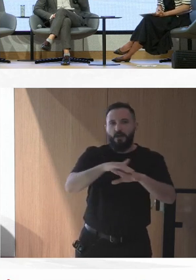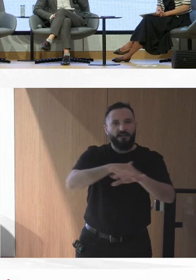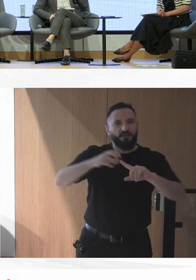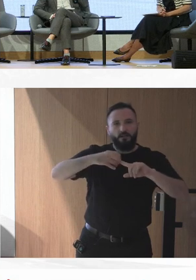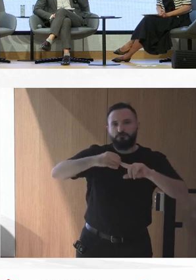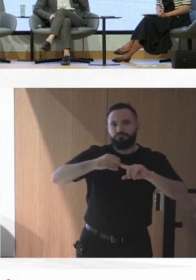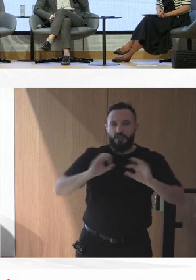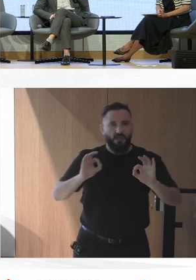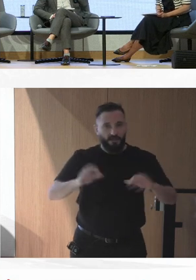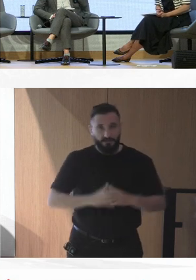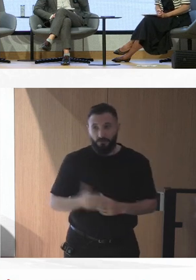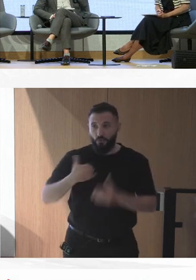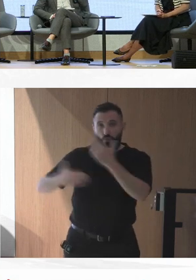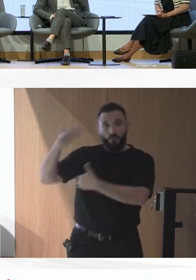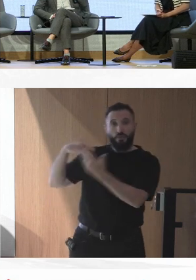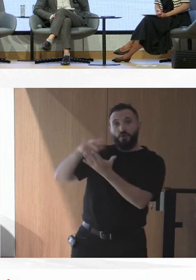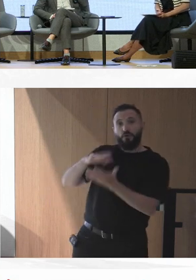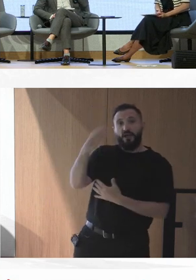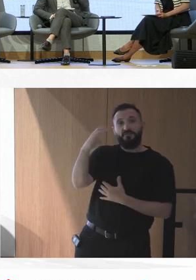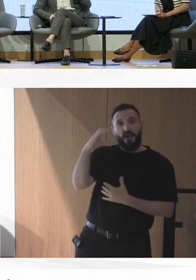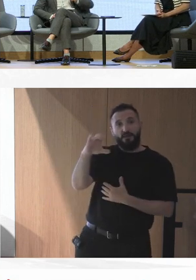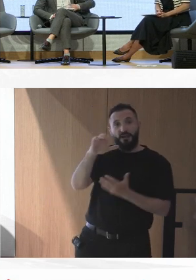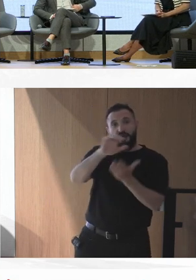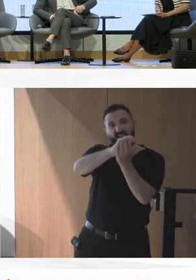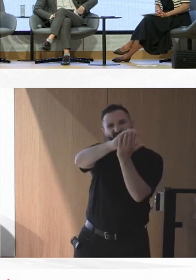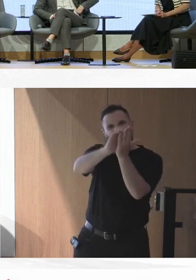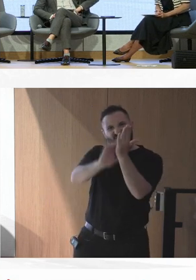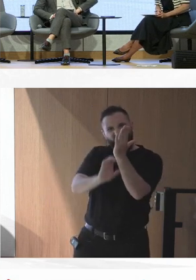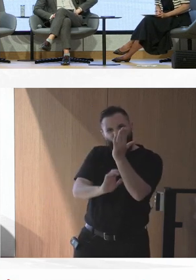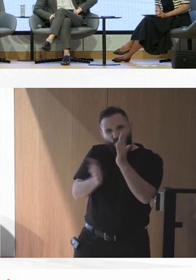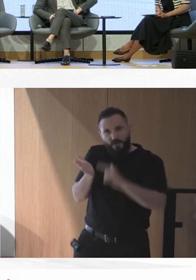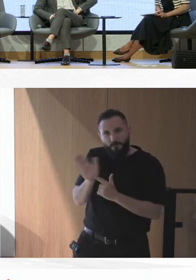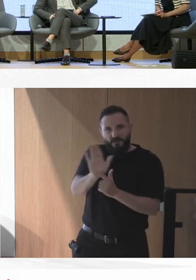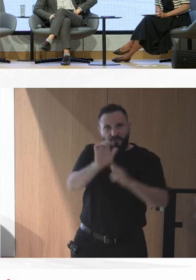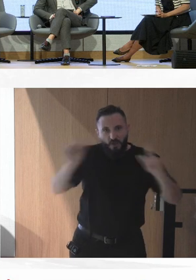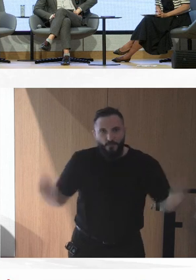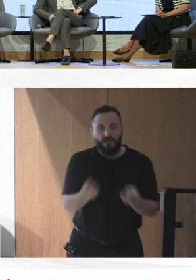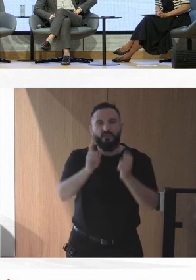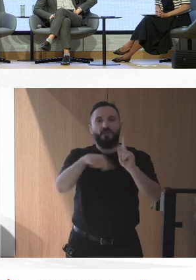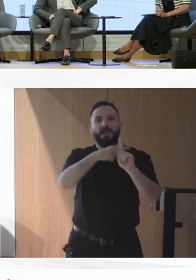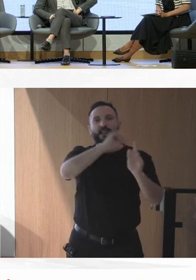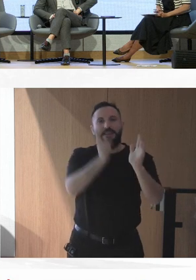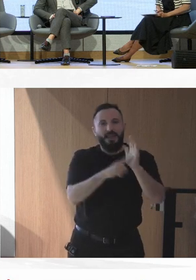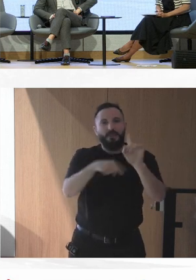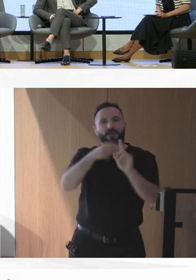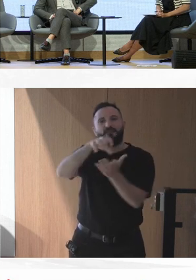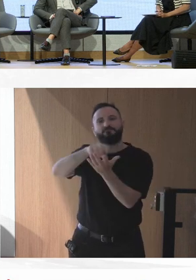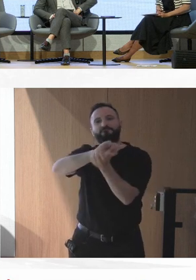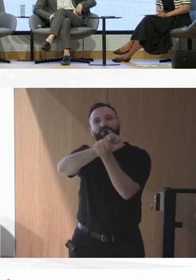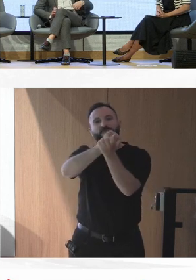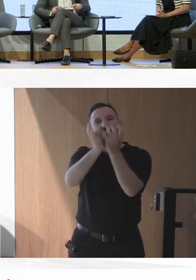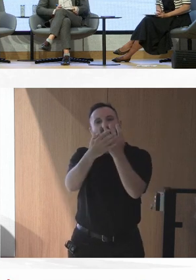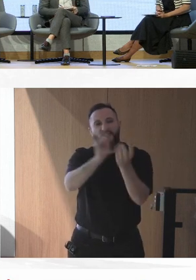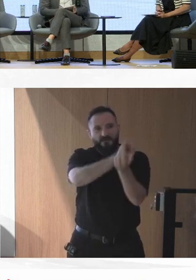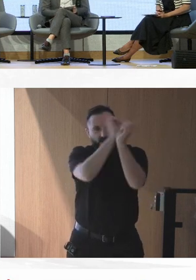pues, en término, publicamos un informe sobre cómo cambiar todo el reglamento y la legislación penitenciaria para evitar situaciones como las que tú